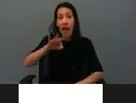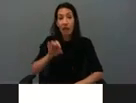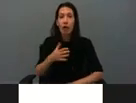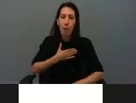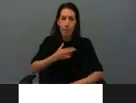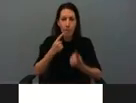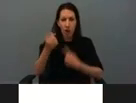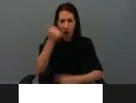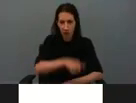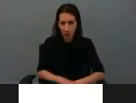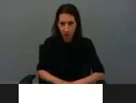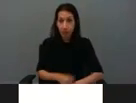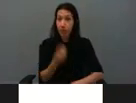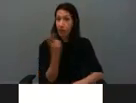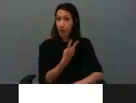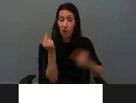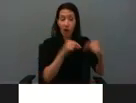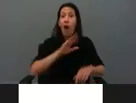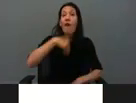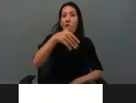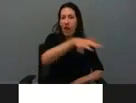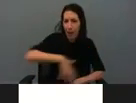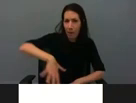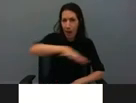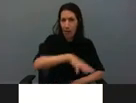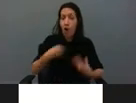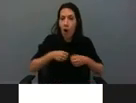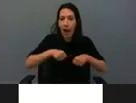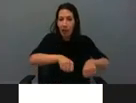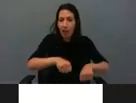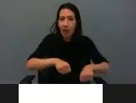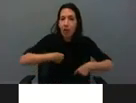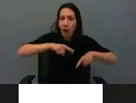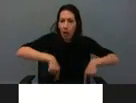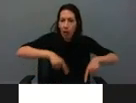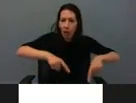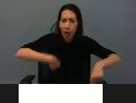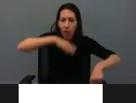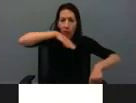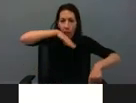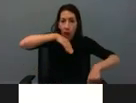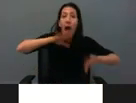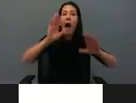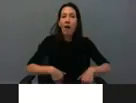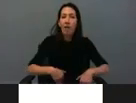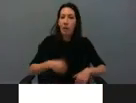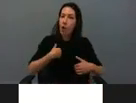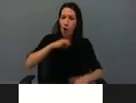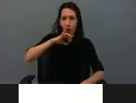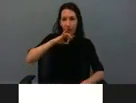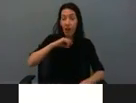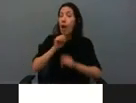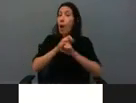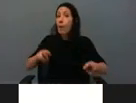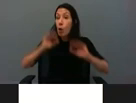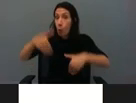novio. Quedábamos fuera del barrio y con mi andador. Llegaba echando la lengua, pero eufórica. Lo peor era